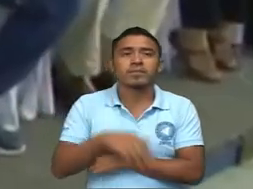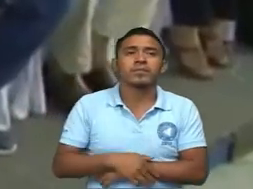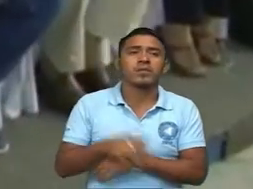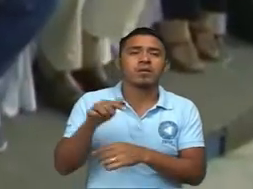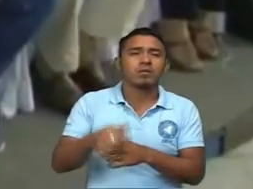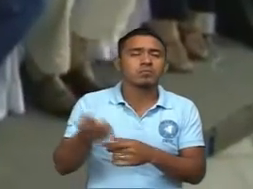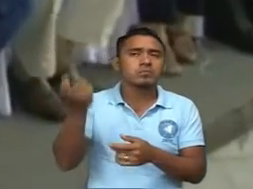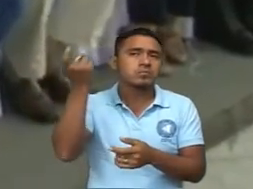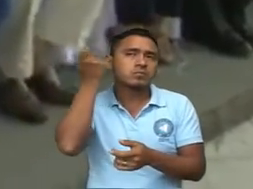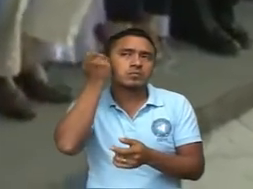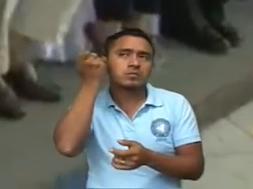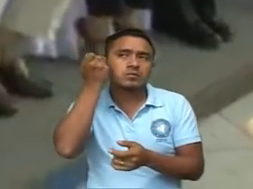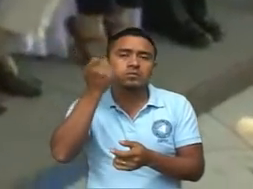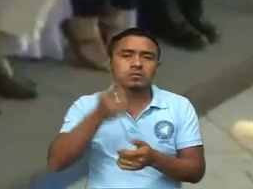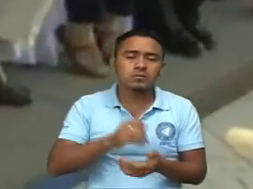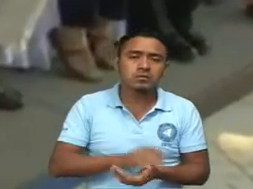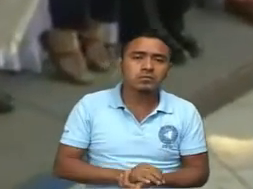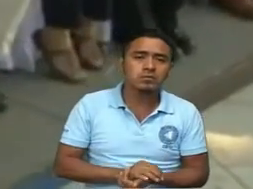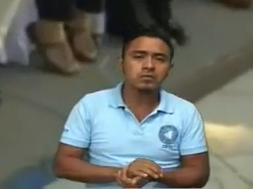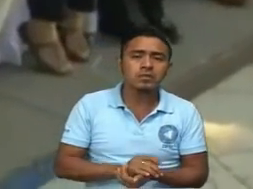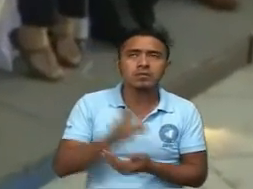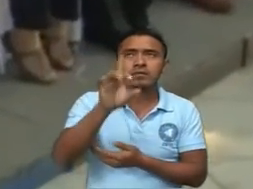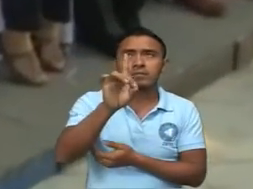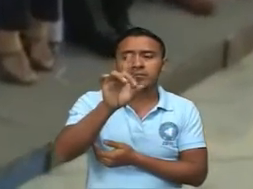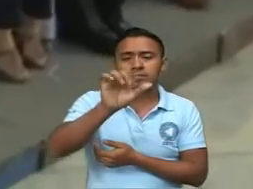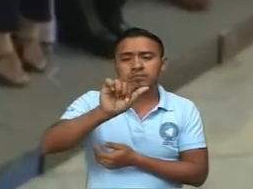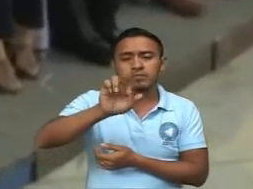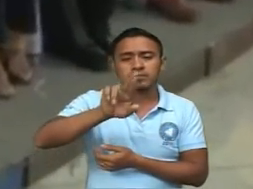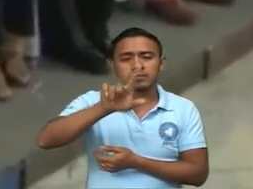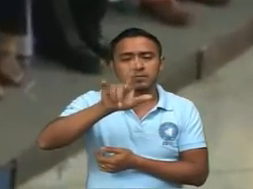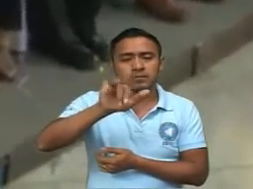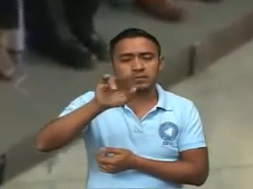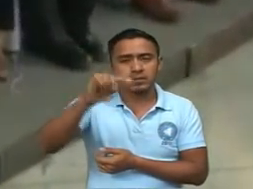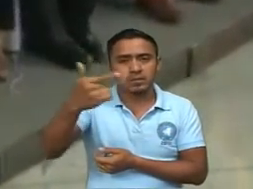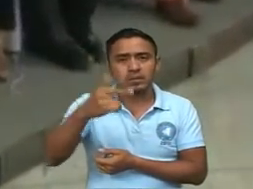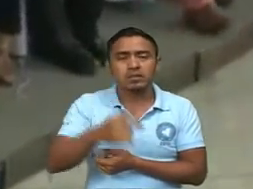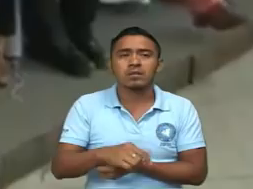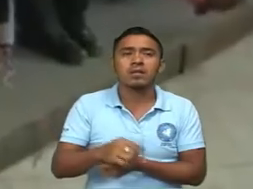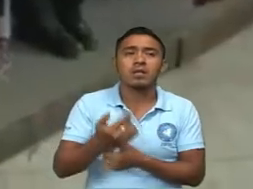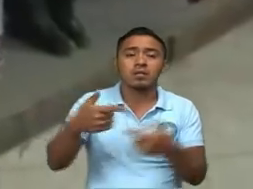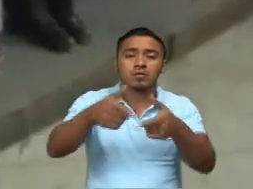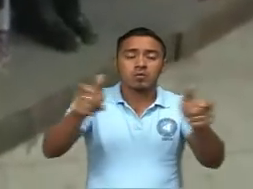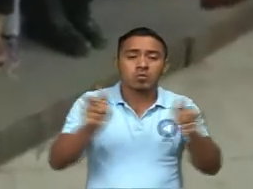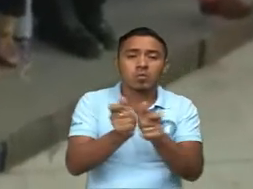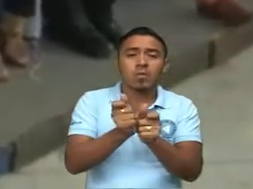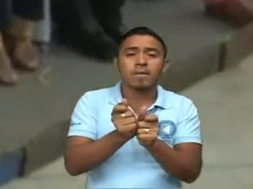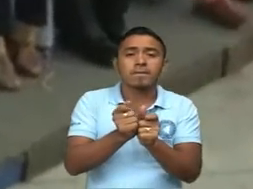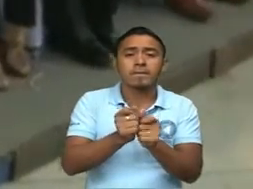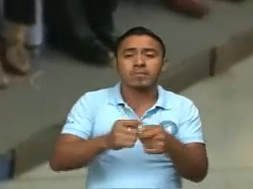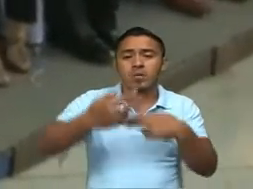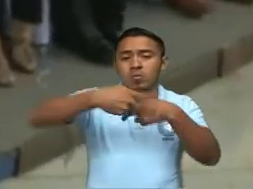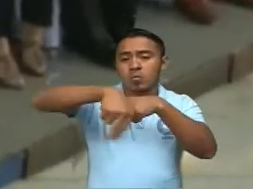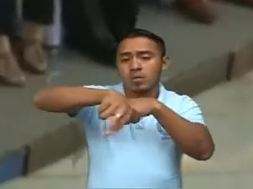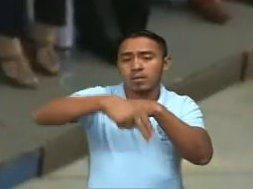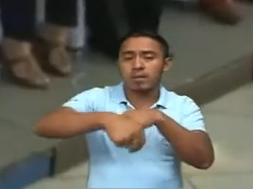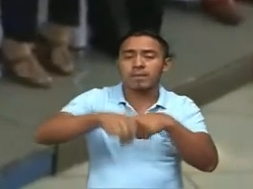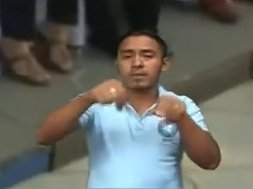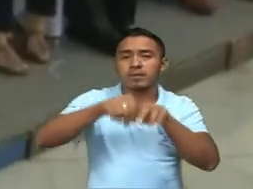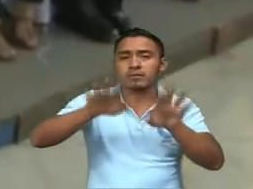a escuchar a Darling Hernández del movimiento ambientalista Guardabarranco.